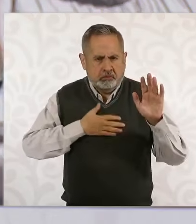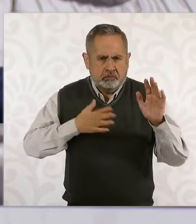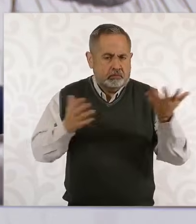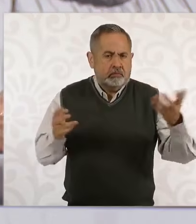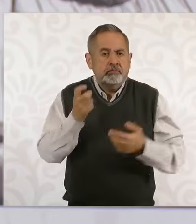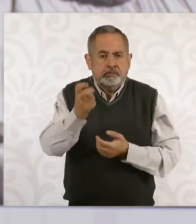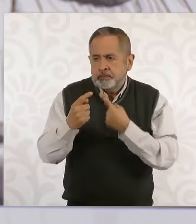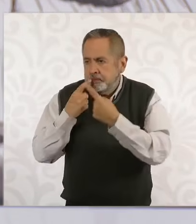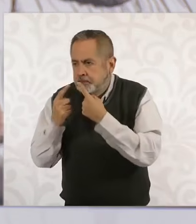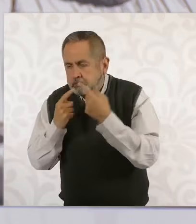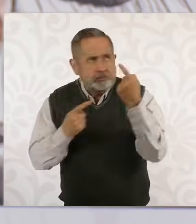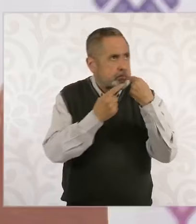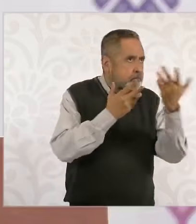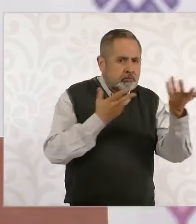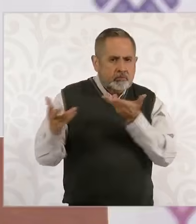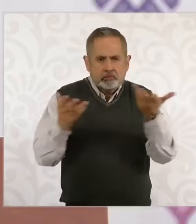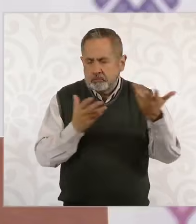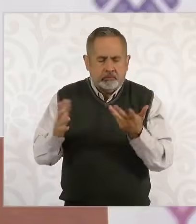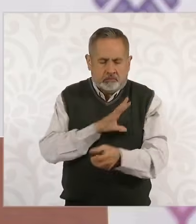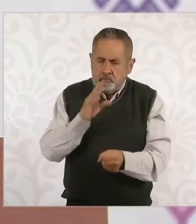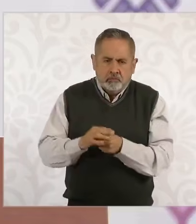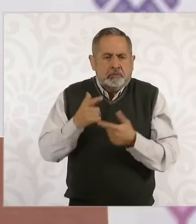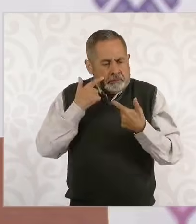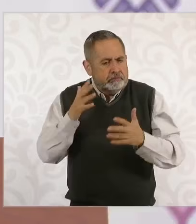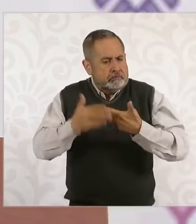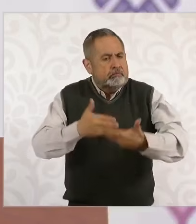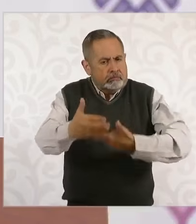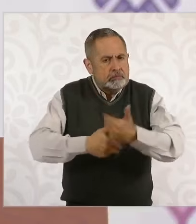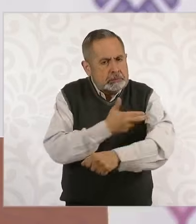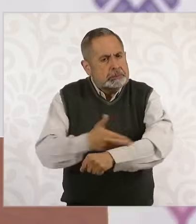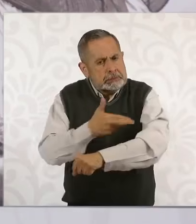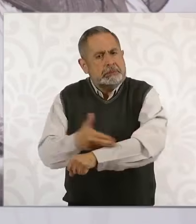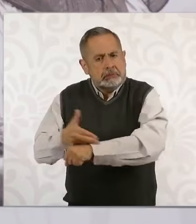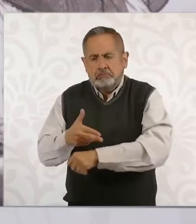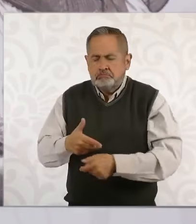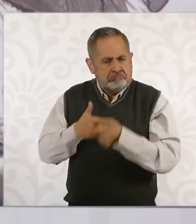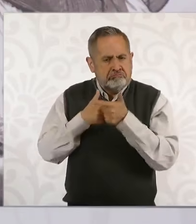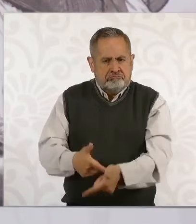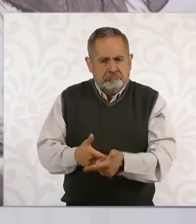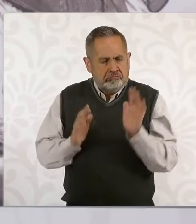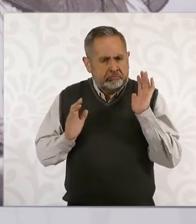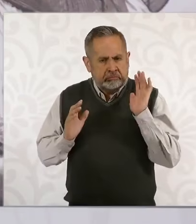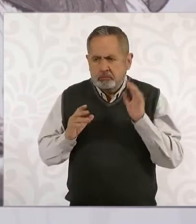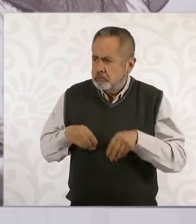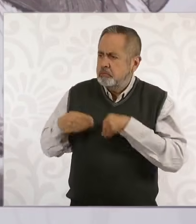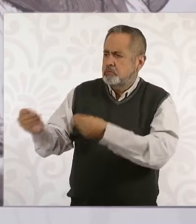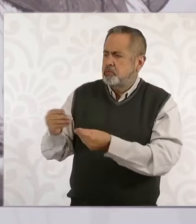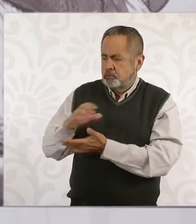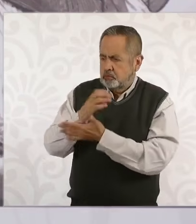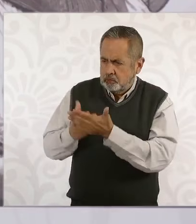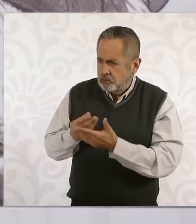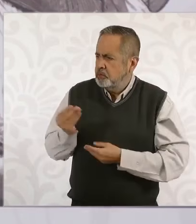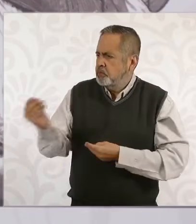para eso son las vías diplomáticas, todas las vías diplomáticas que estamos usando, pues para que se pueda seguir apoyando